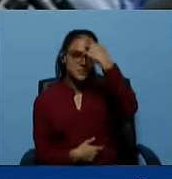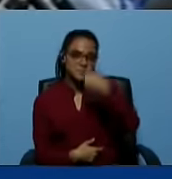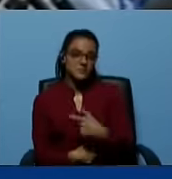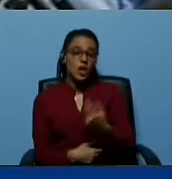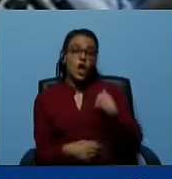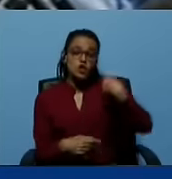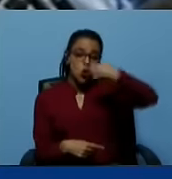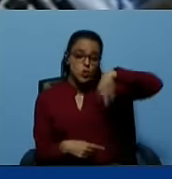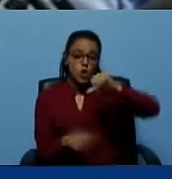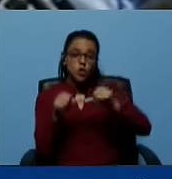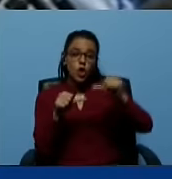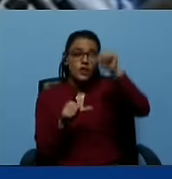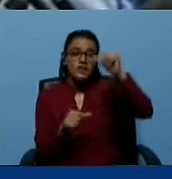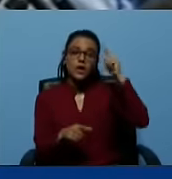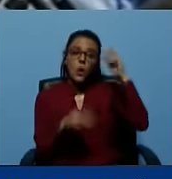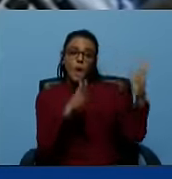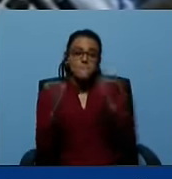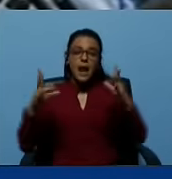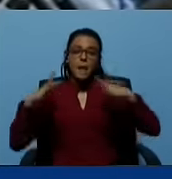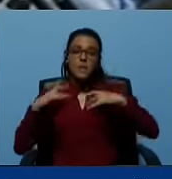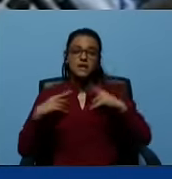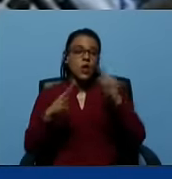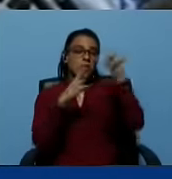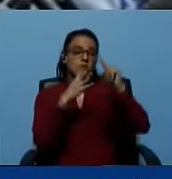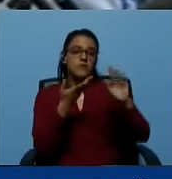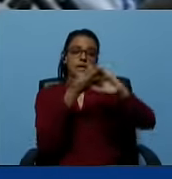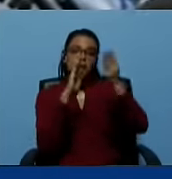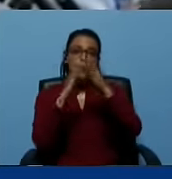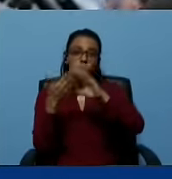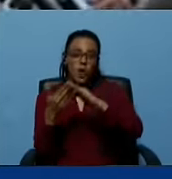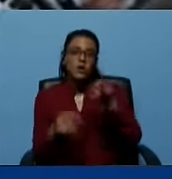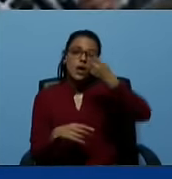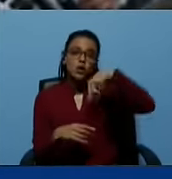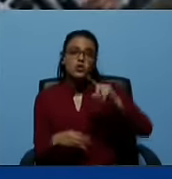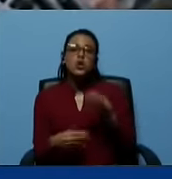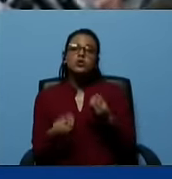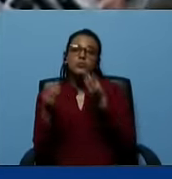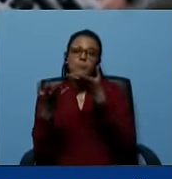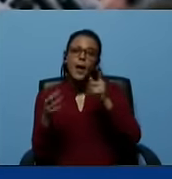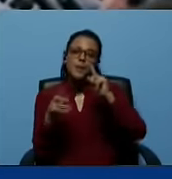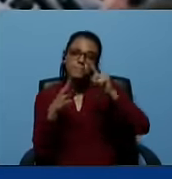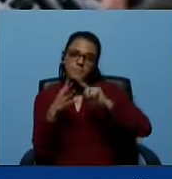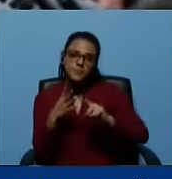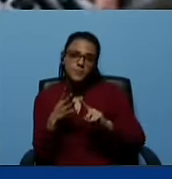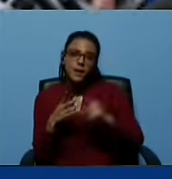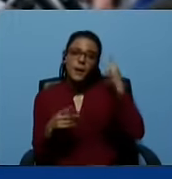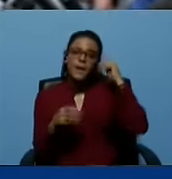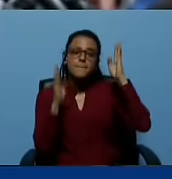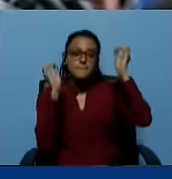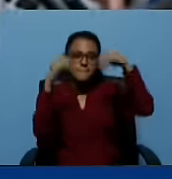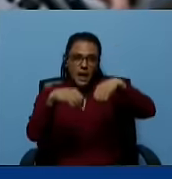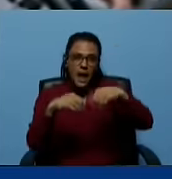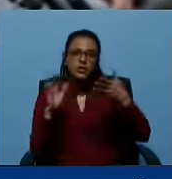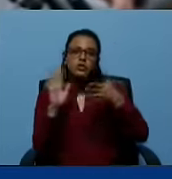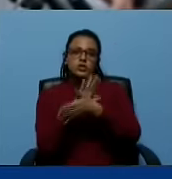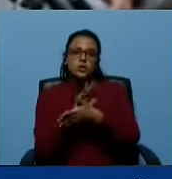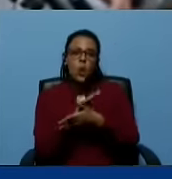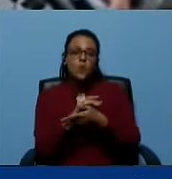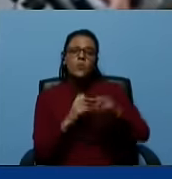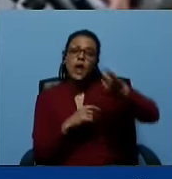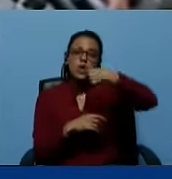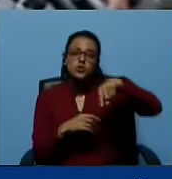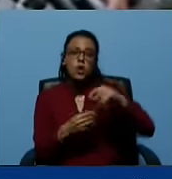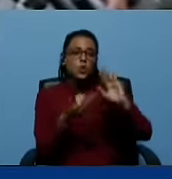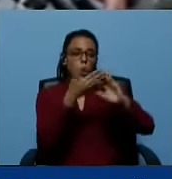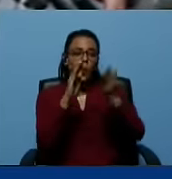plan vacacional en las distintas comunidades vamos a llevar todo lo que va a ser este plan nacional comunitario con los